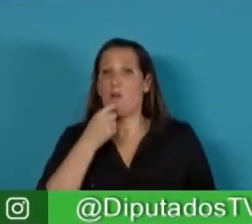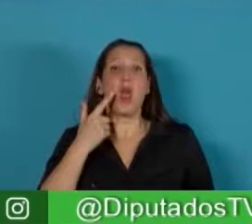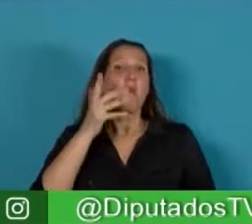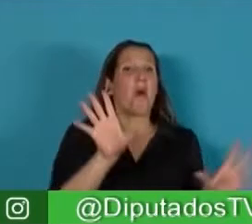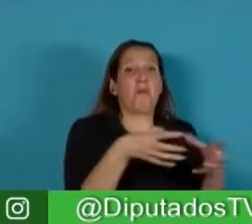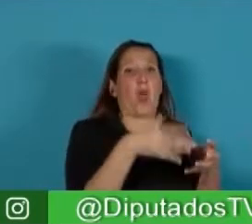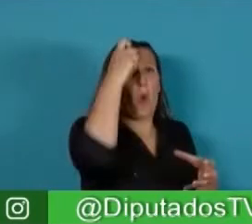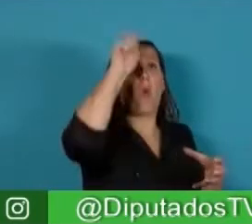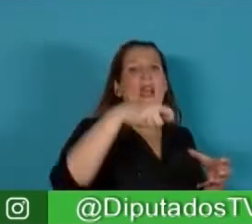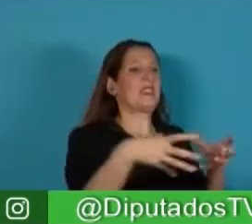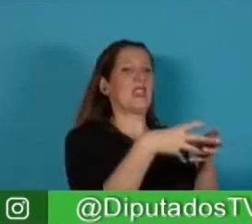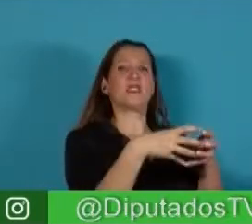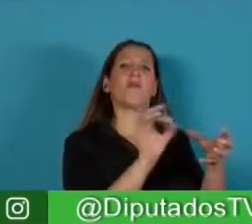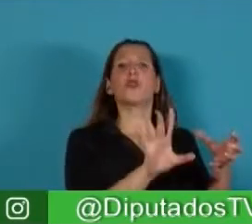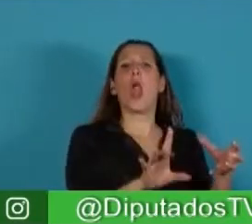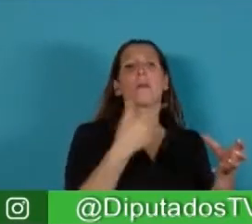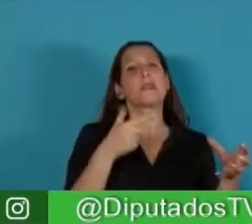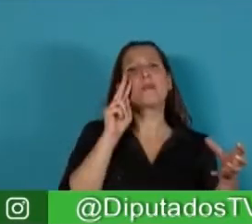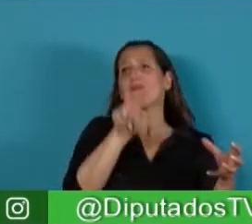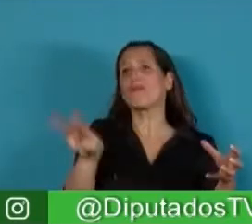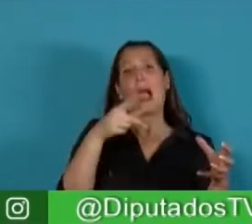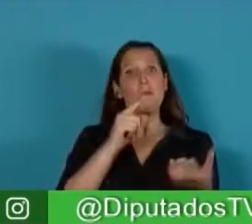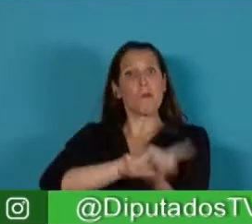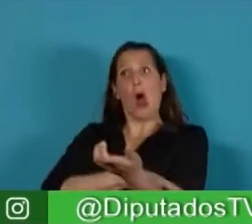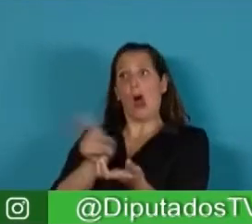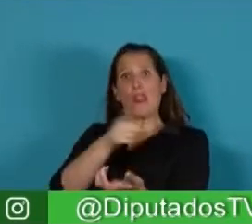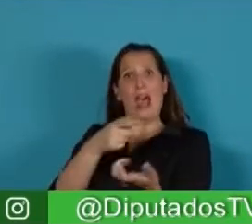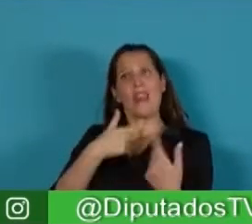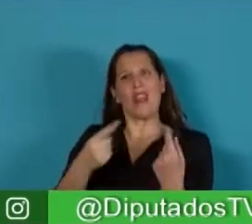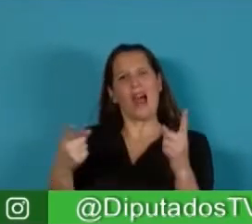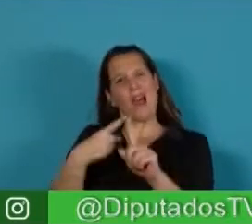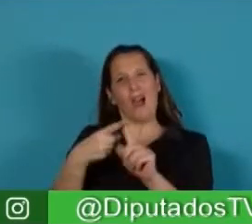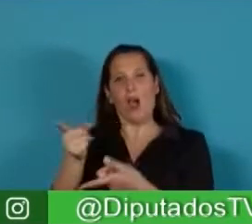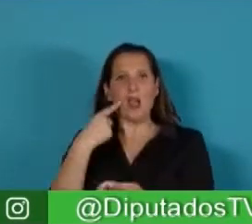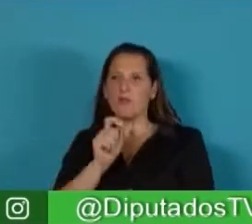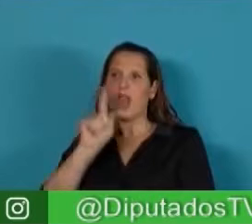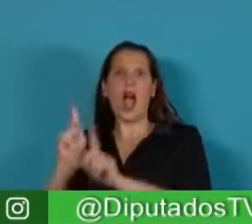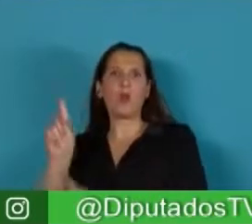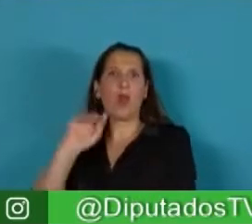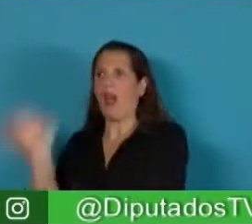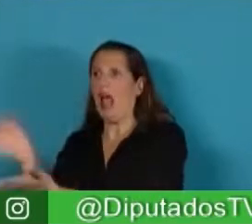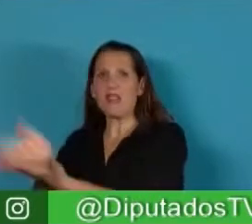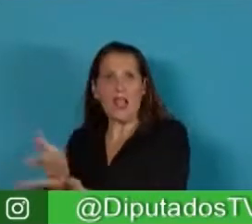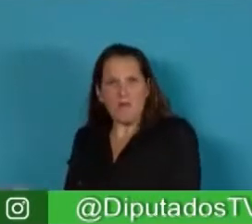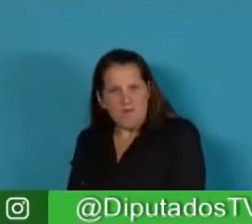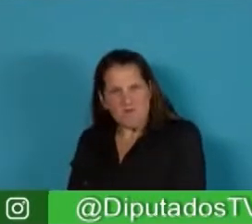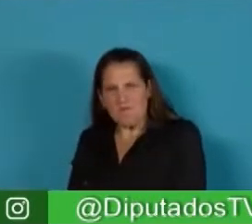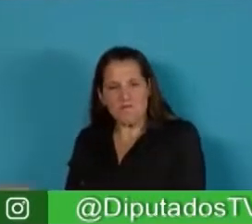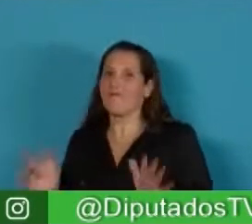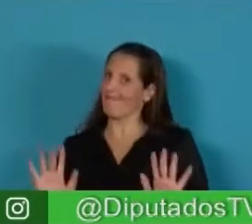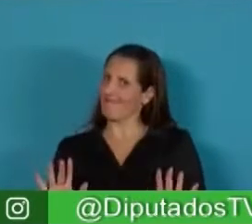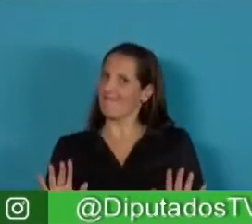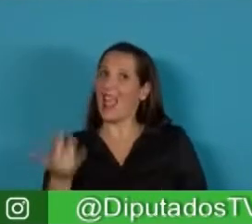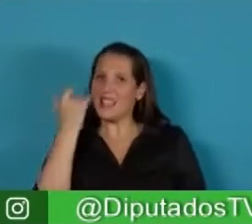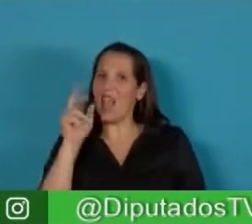jueces atentos a satisfacer el deseo del poderoso y a castigar sin razón a quienes lo enfrentan. Hemos visto el